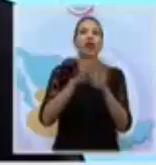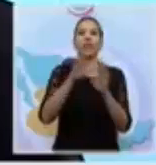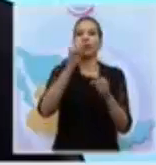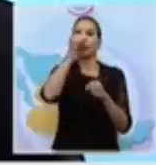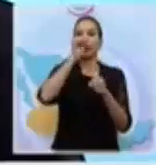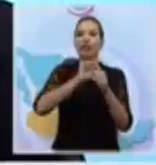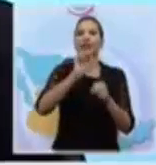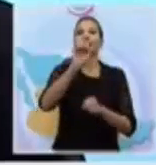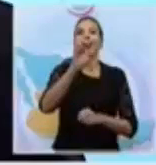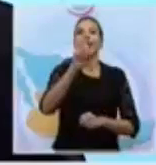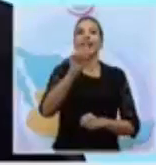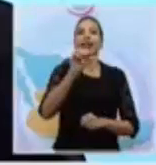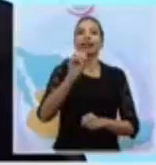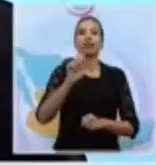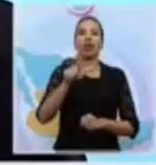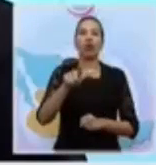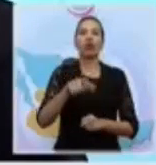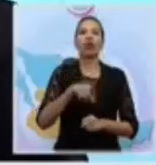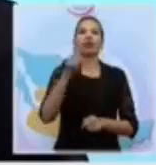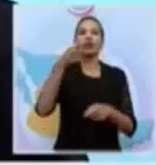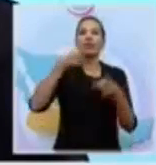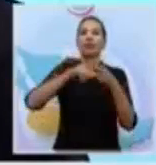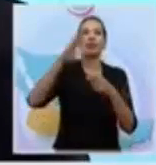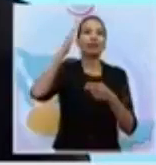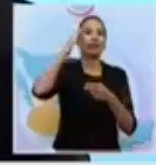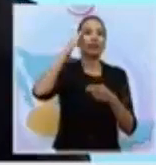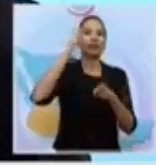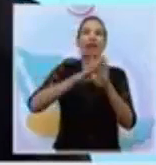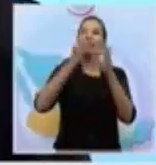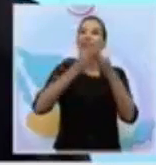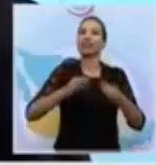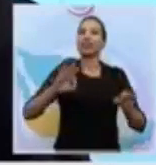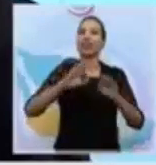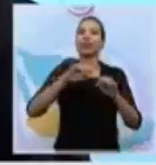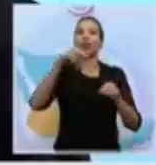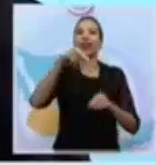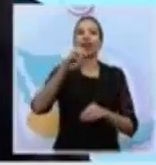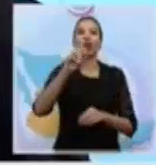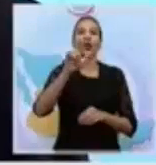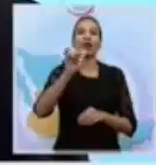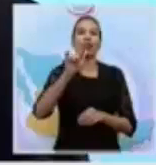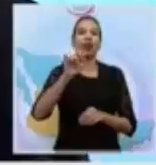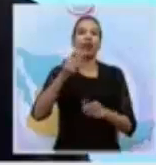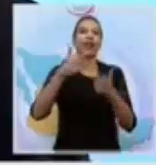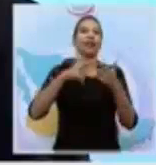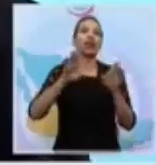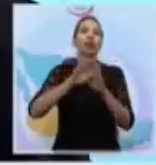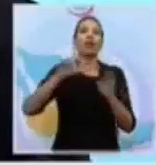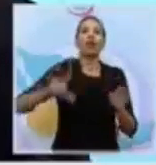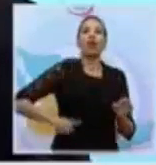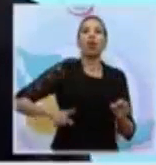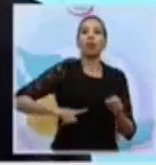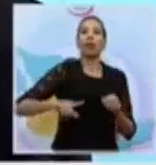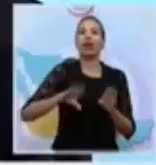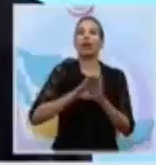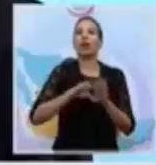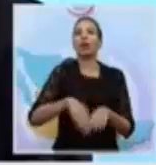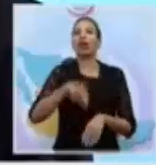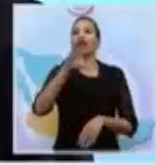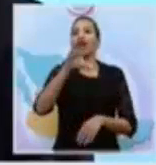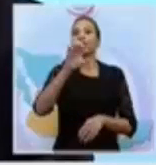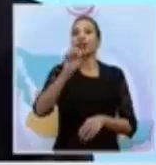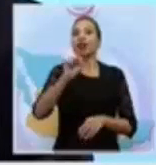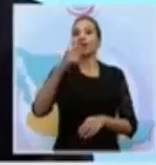de Desarrollo Social es el paso neoliberal más importante en lo social del gobierno de Salinas. Es una